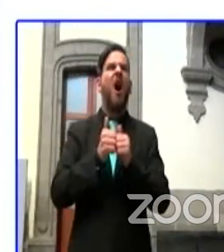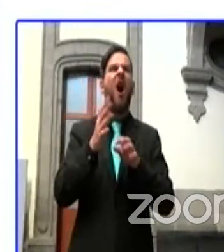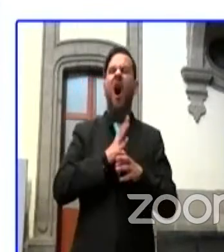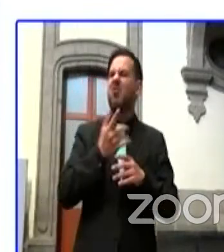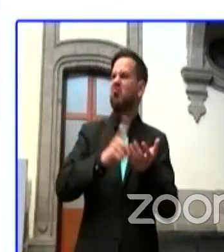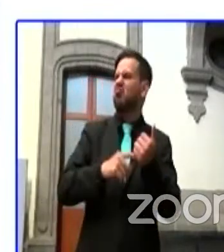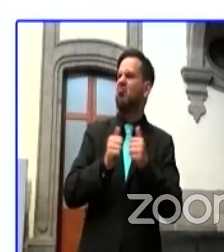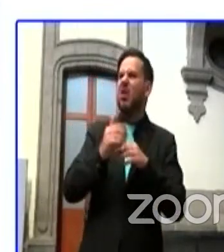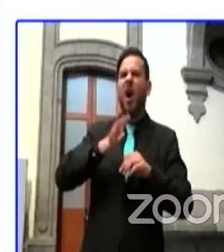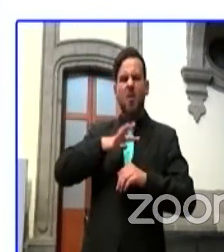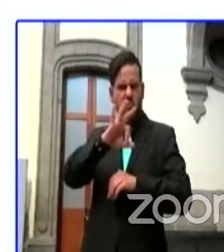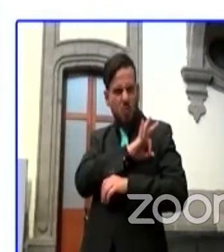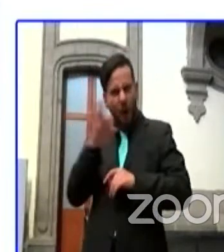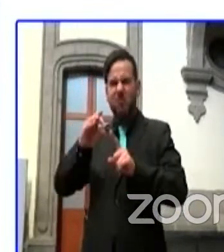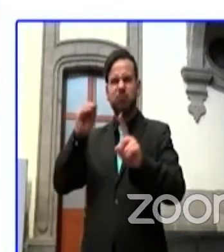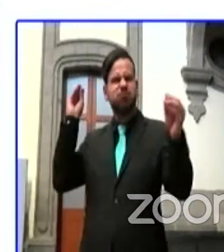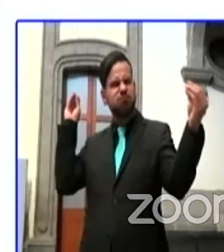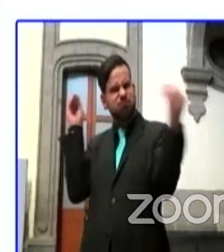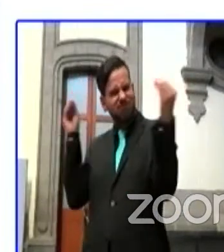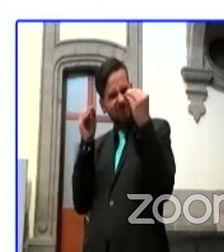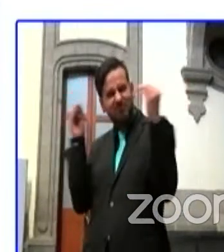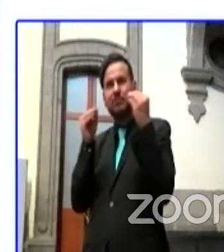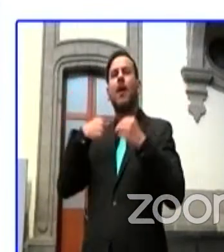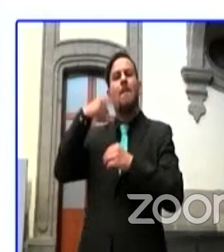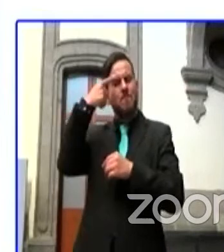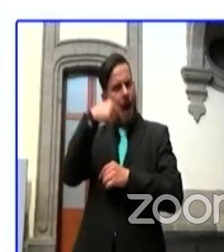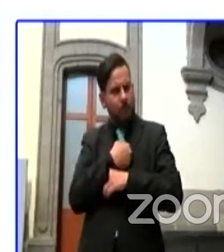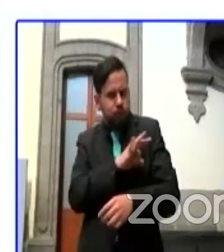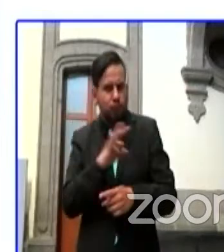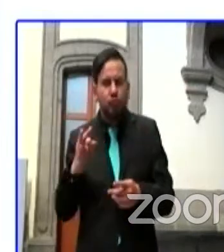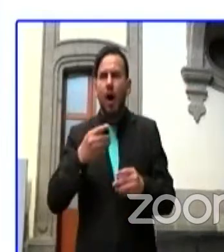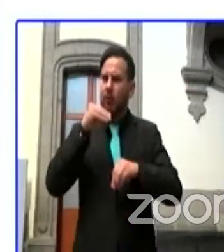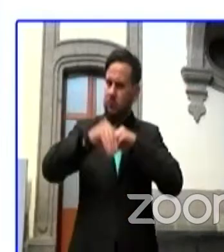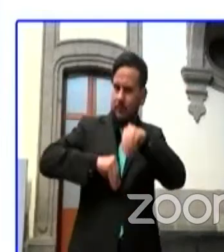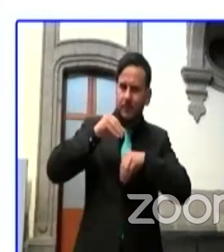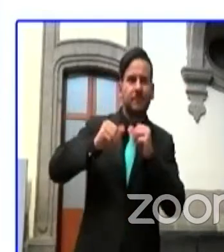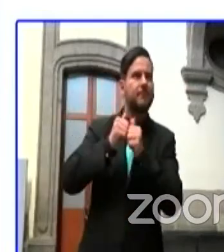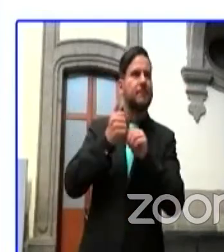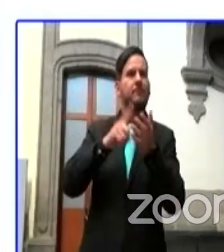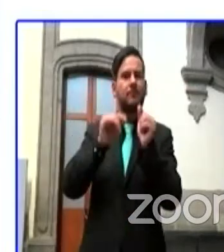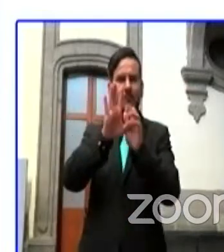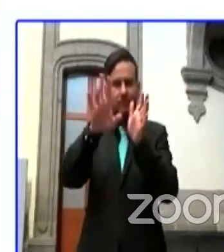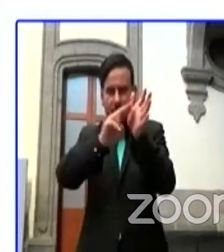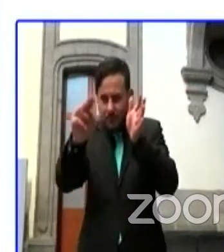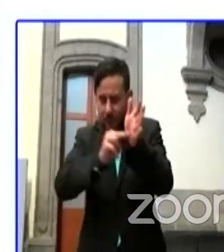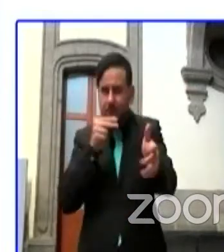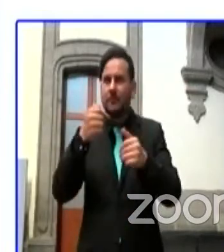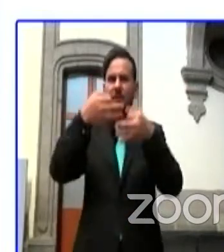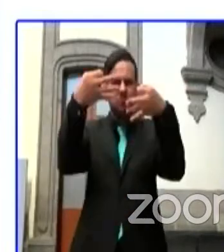la posibilidad de aterrizar la convención.